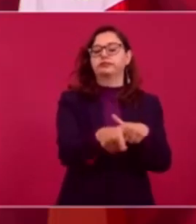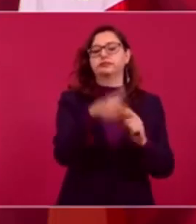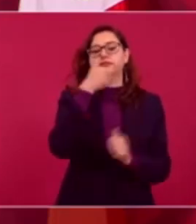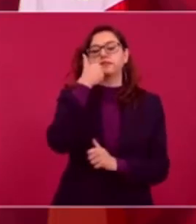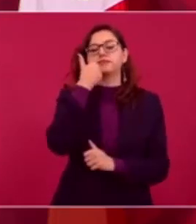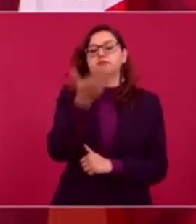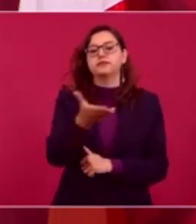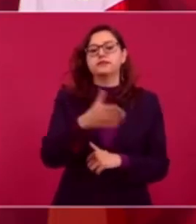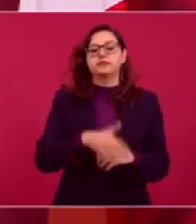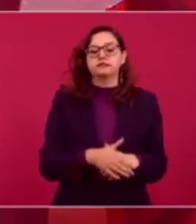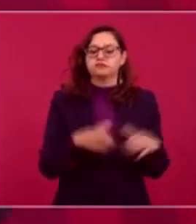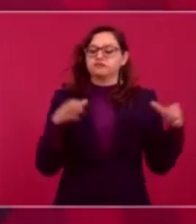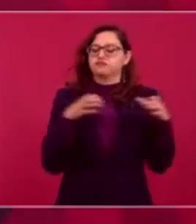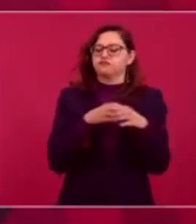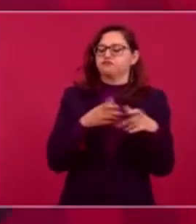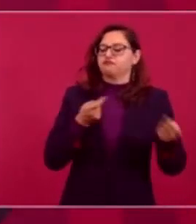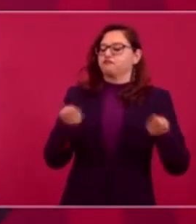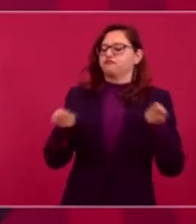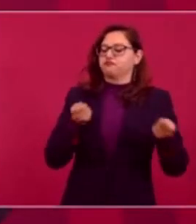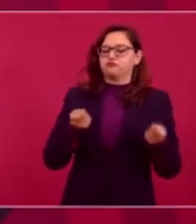que sigan ellos robando